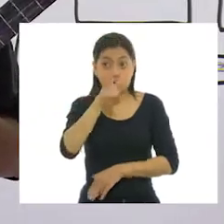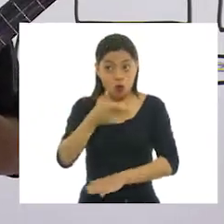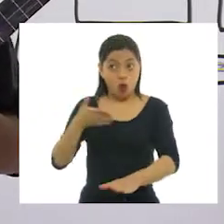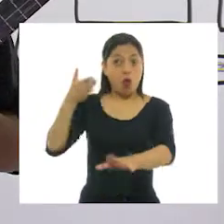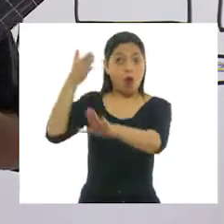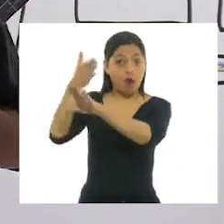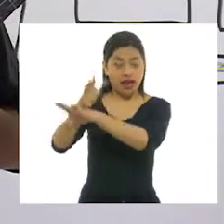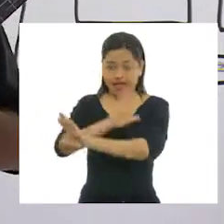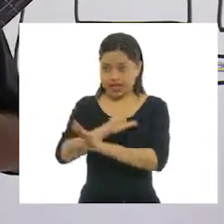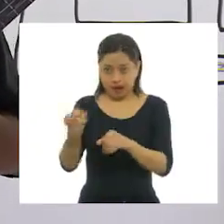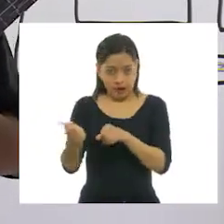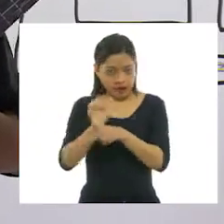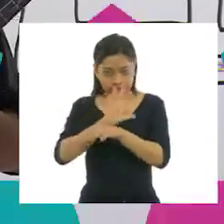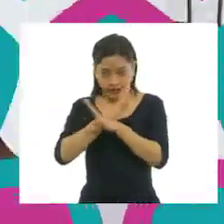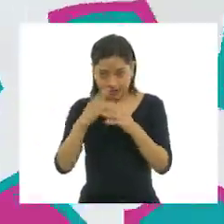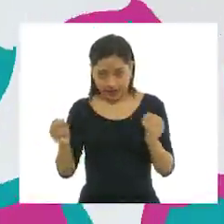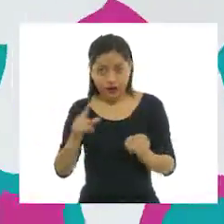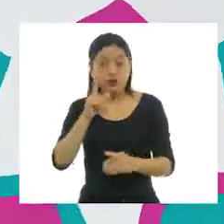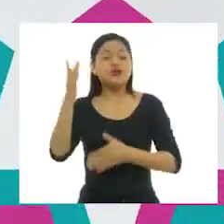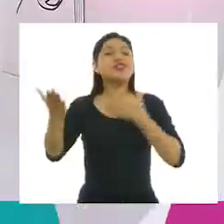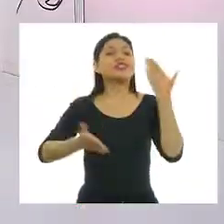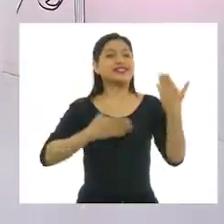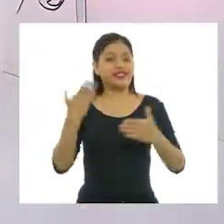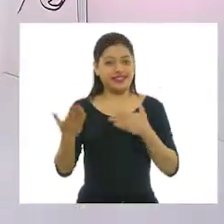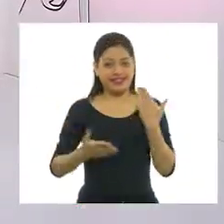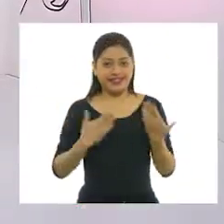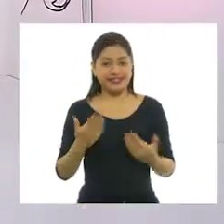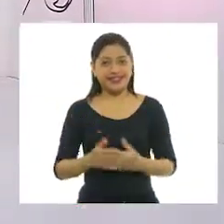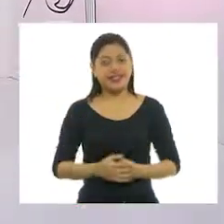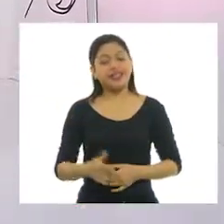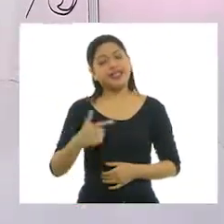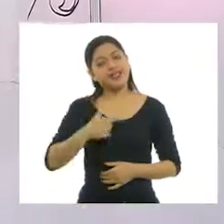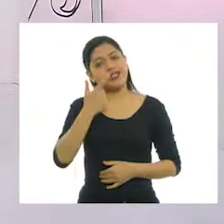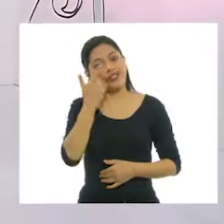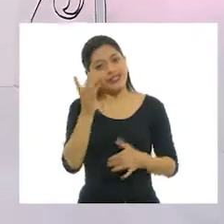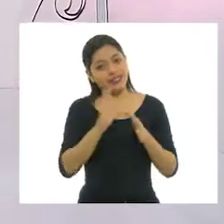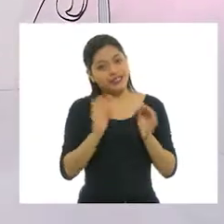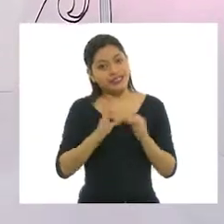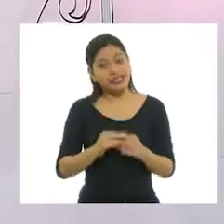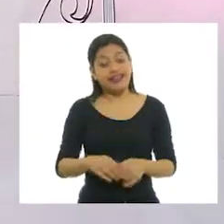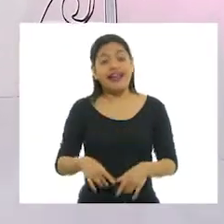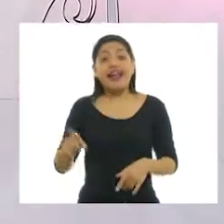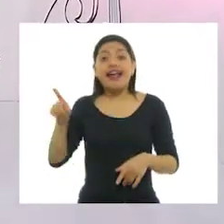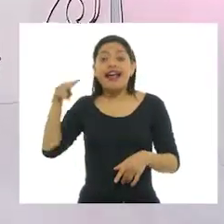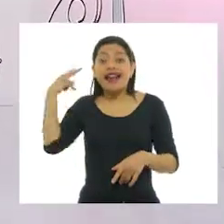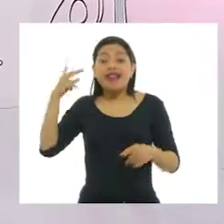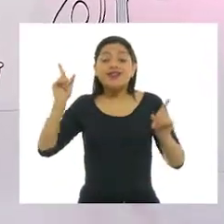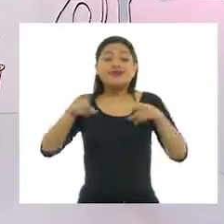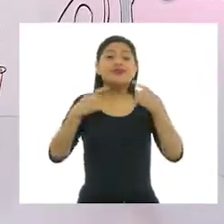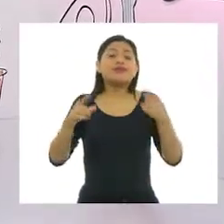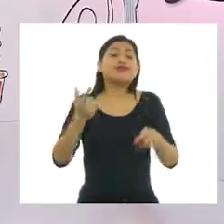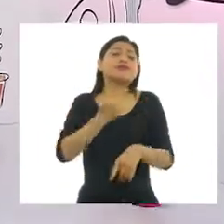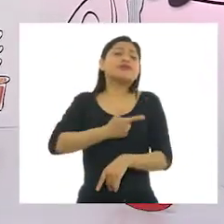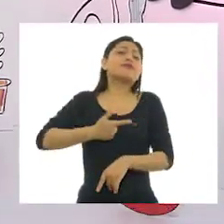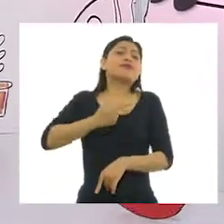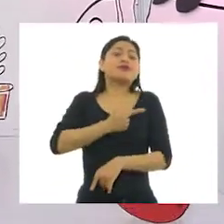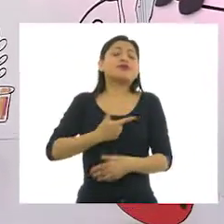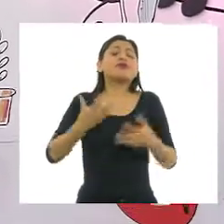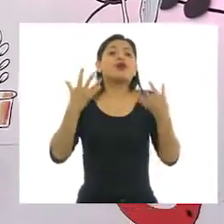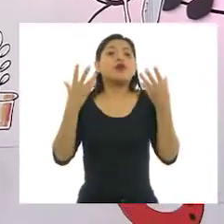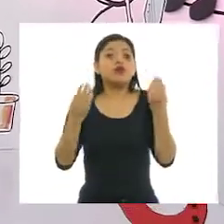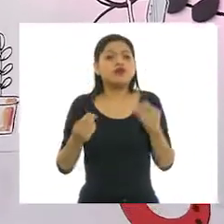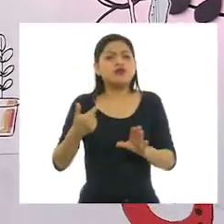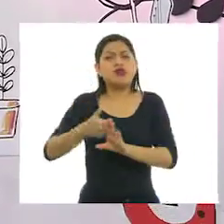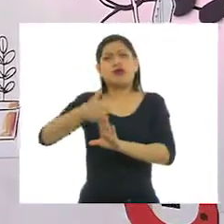ustedes asistan a uno, se van a divertir. Tengo que confesar que yo amo el son jarocho. Y la verdad que Senén Seferino es un amigo de